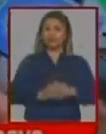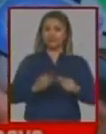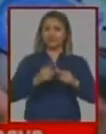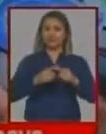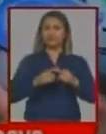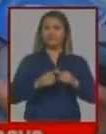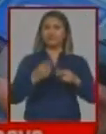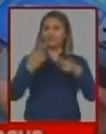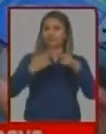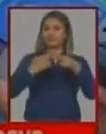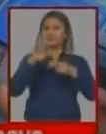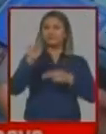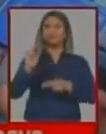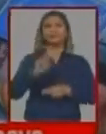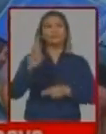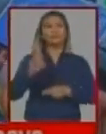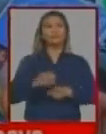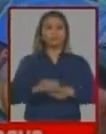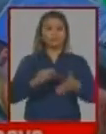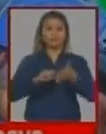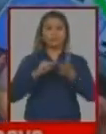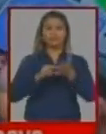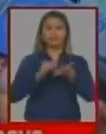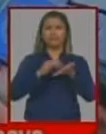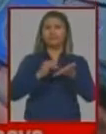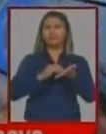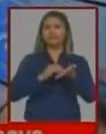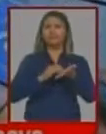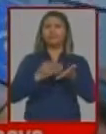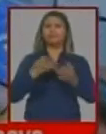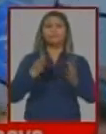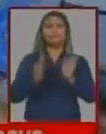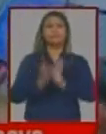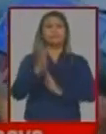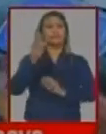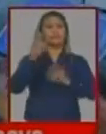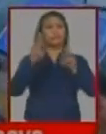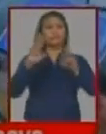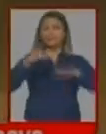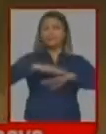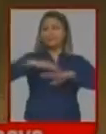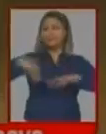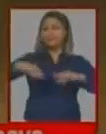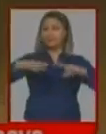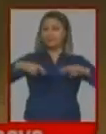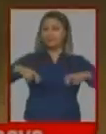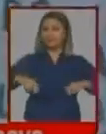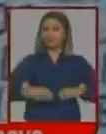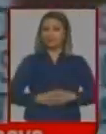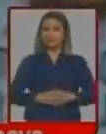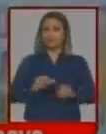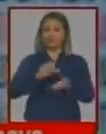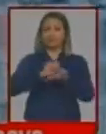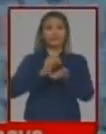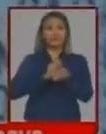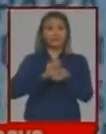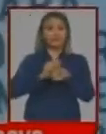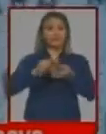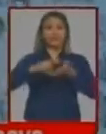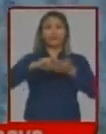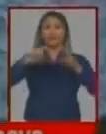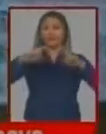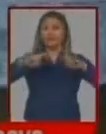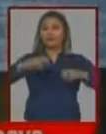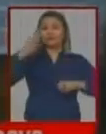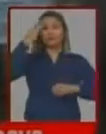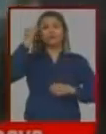el término, por favor, no utilicen esa negligencia ante una persona que todavía no se ha investigado. Recordemos que la cirujana Llapis es